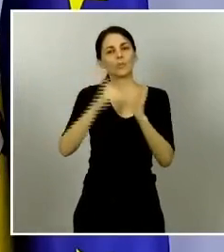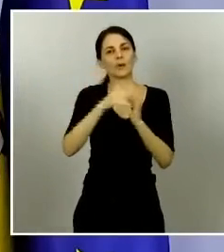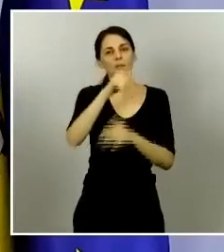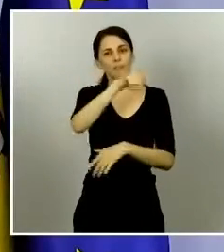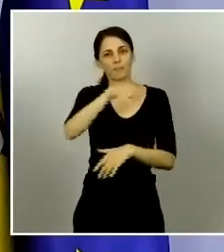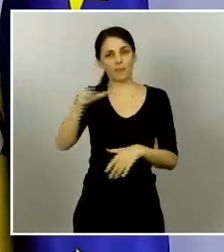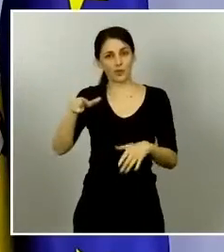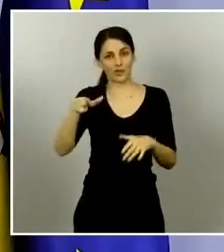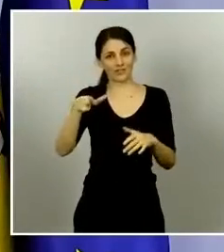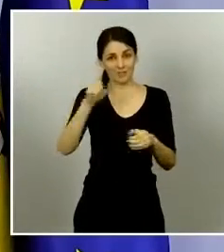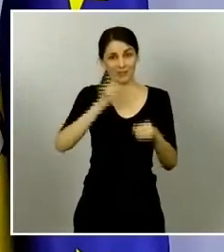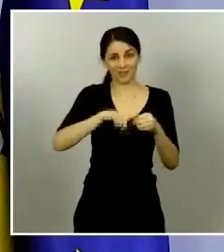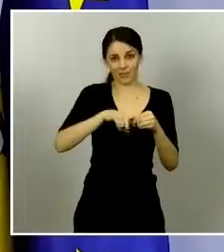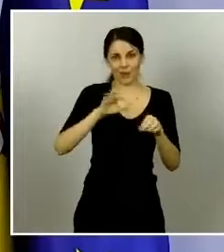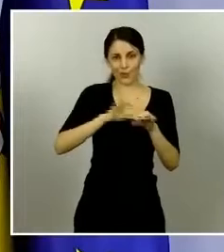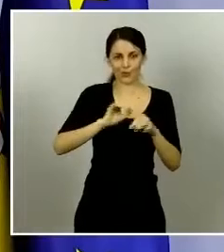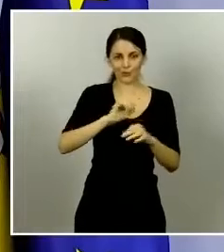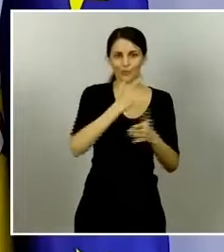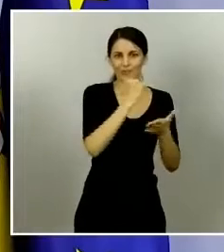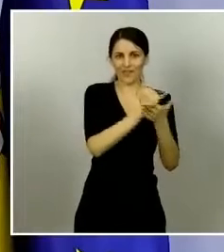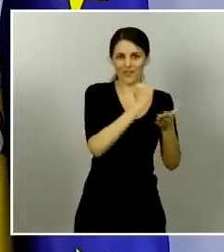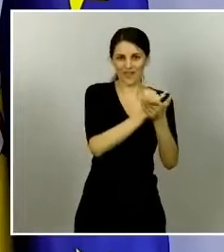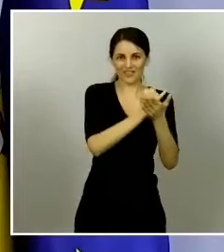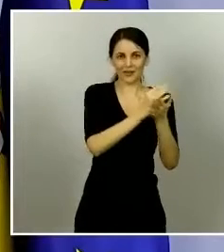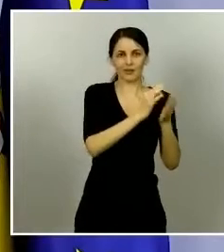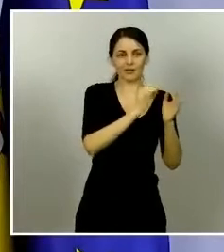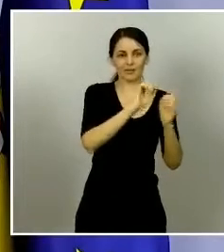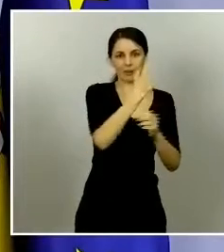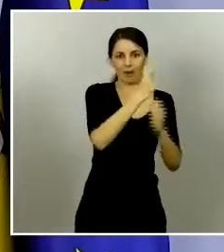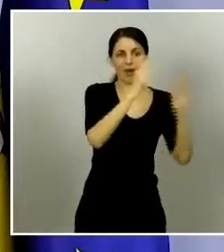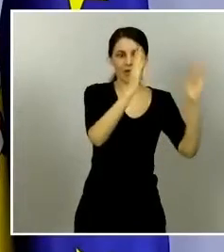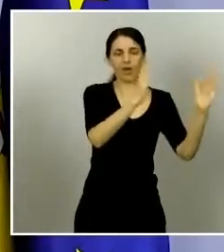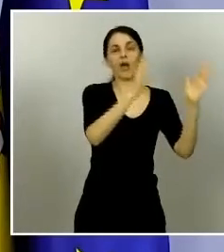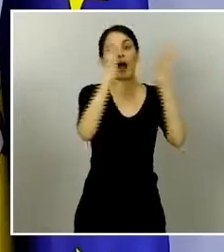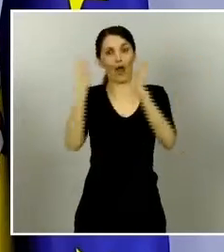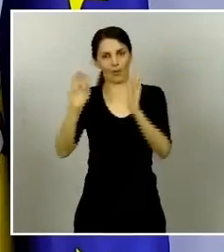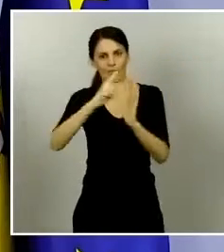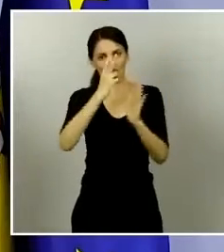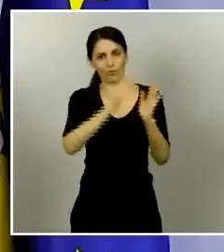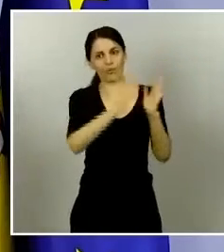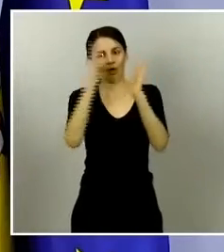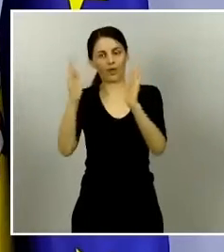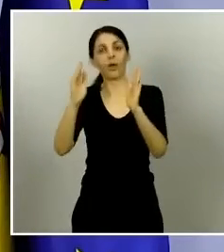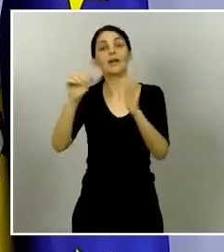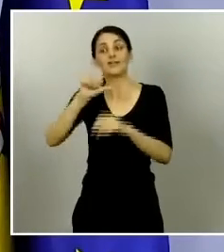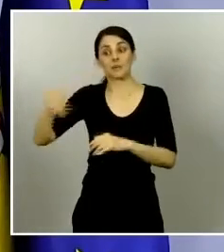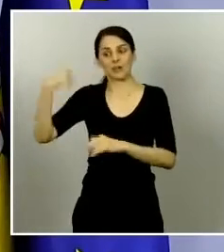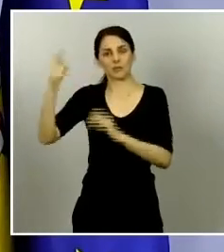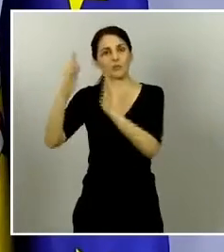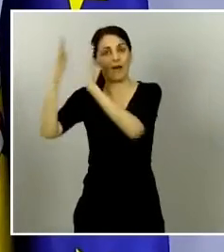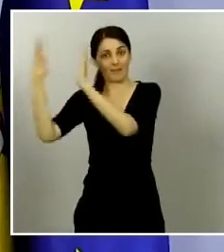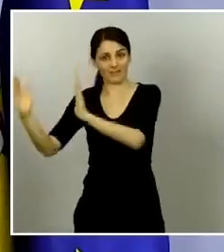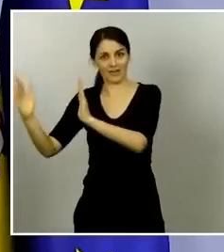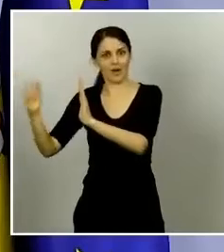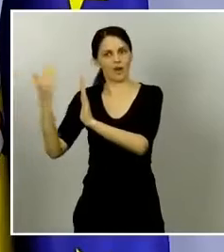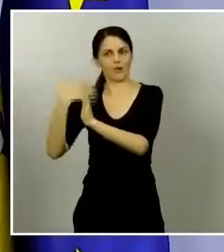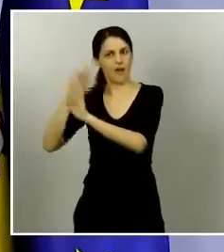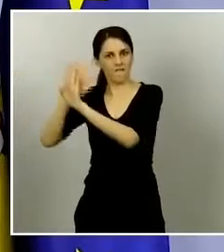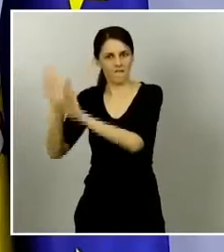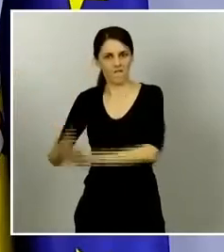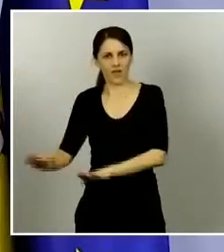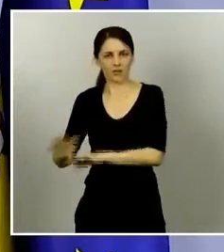60.000 ciudadanos que participaron en la primera oleada. Es una oleada que va a acabar a finales de la